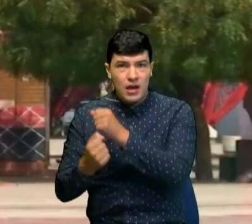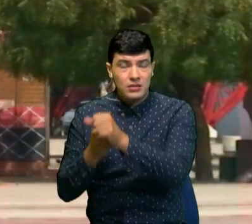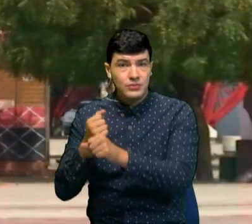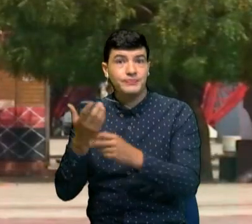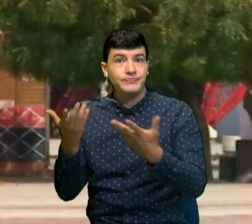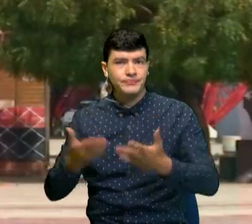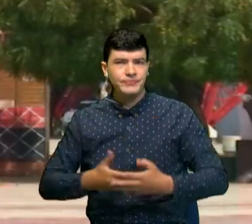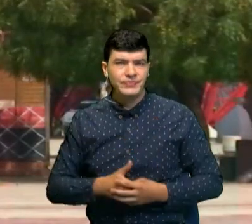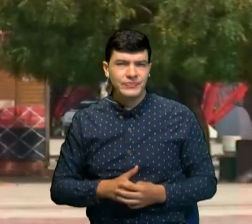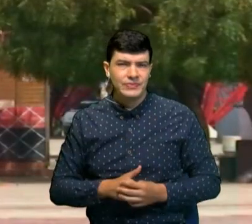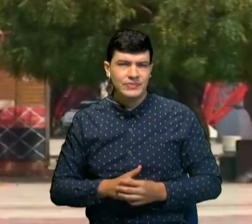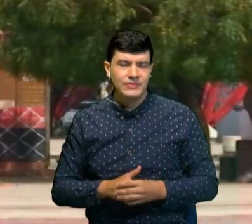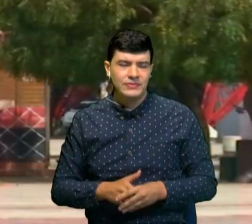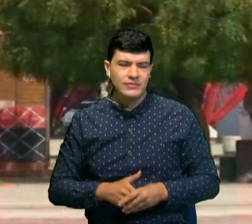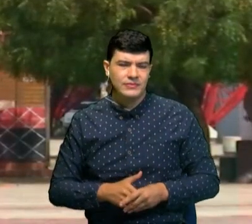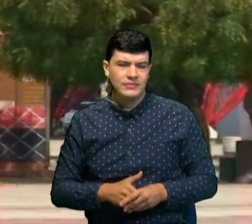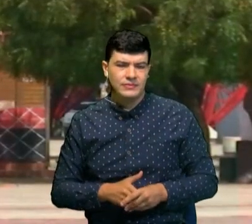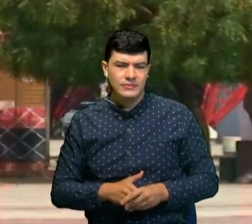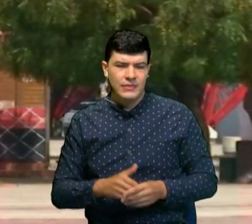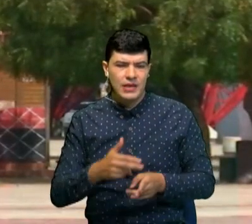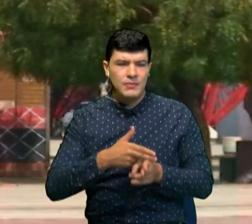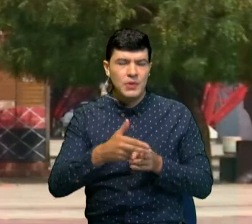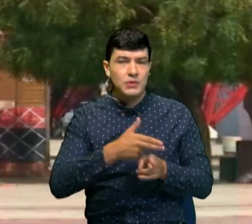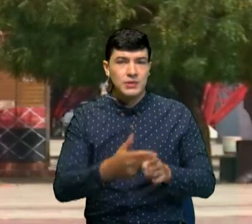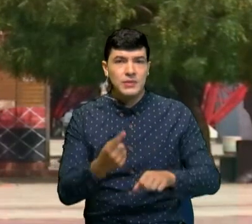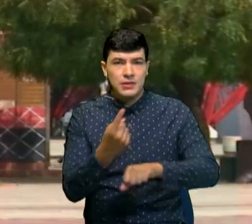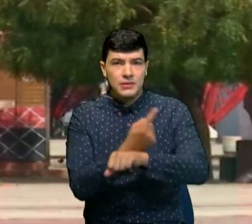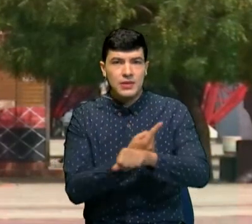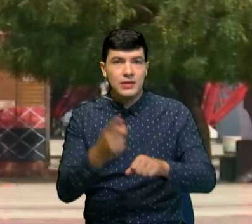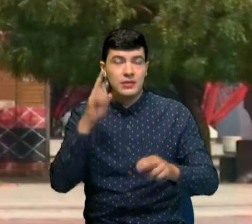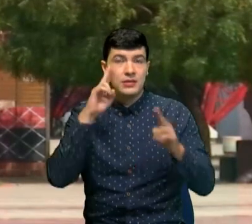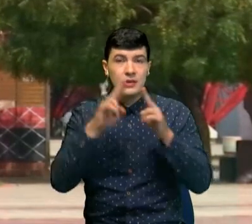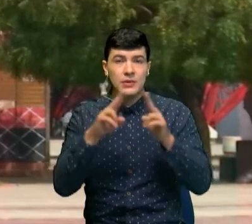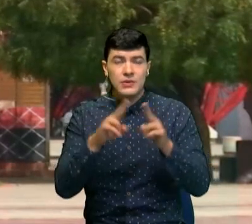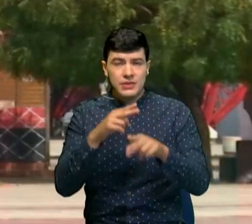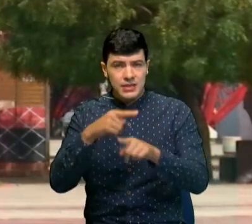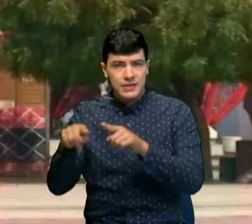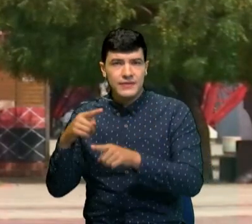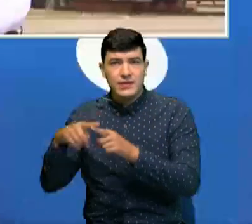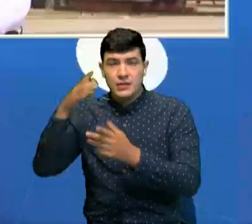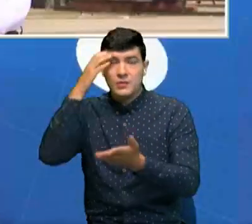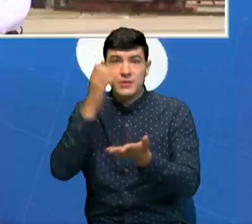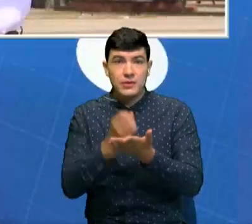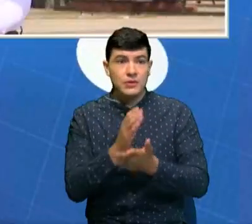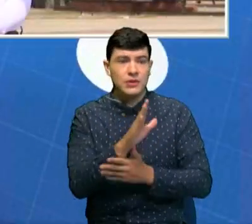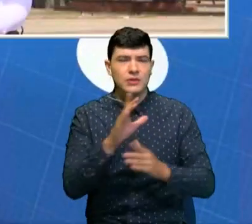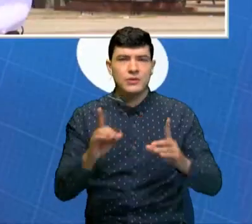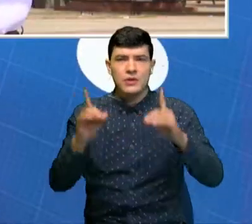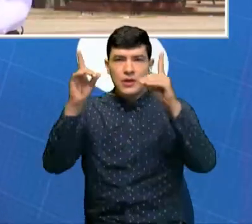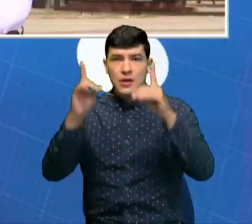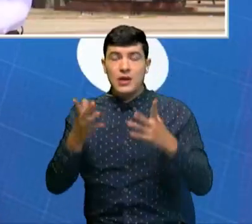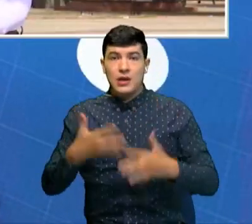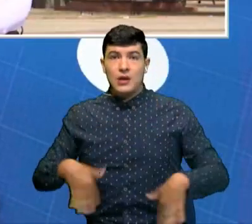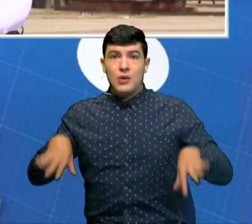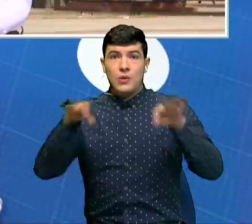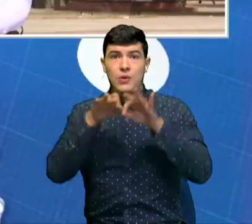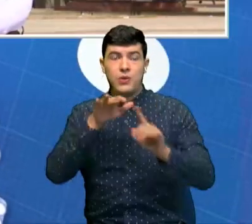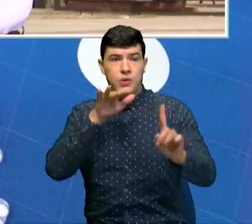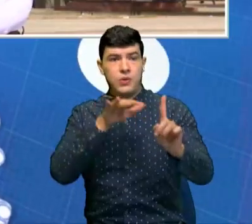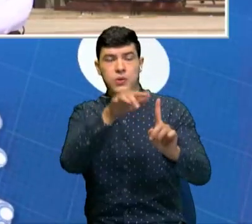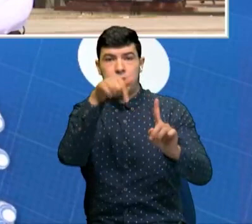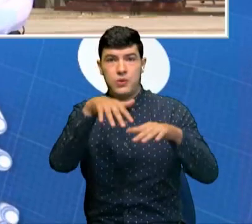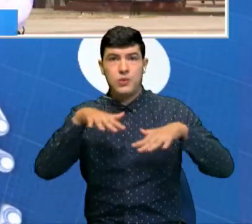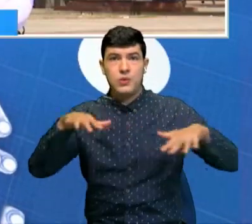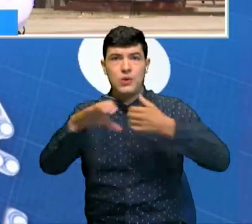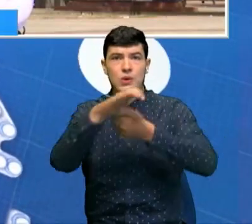se espera que en las próximas horas se conozcan más reacciones acerca de esta decisión tan importante y que influye en esta zona